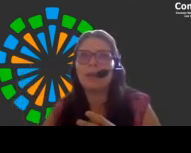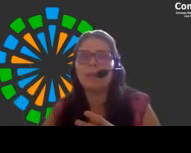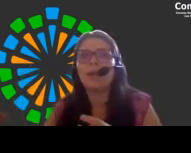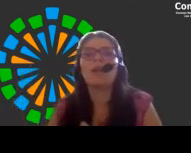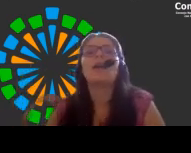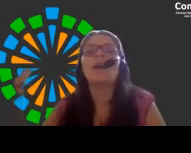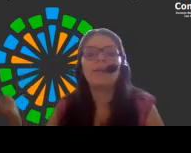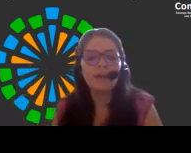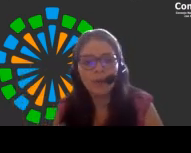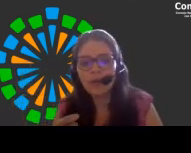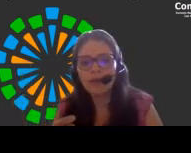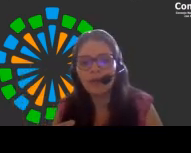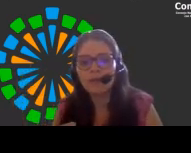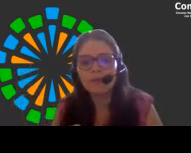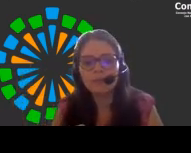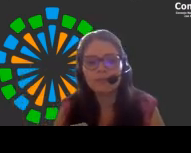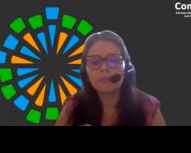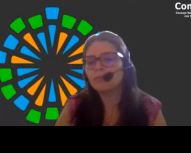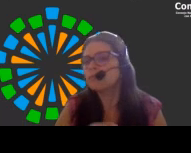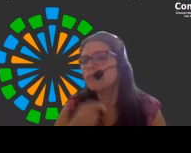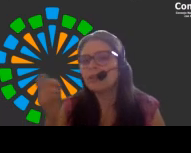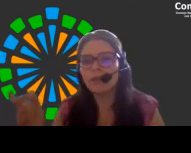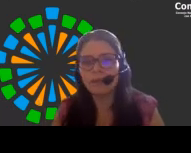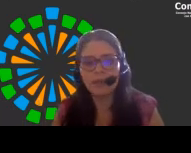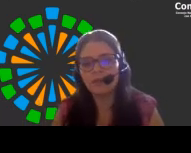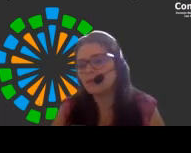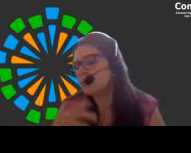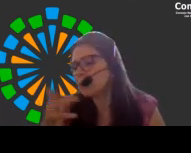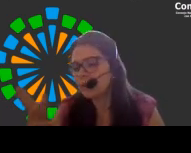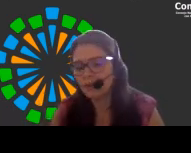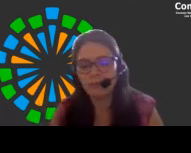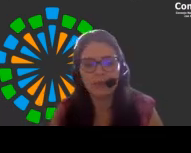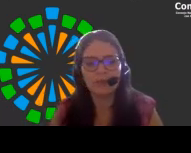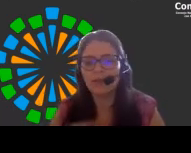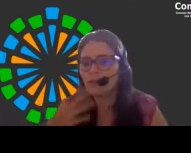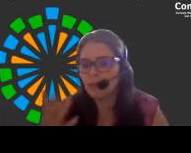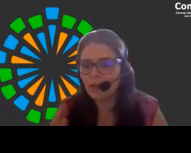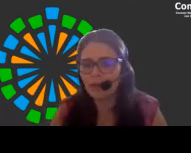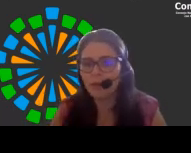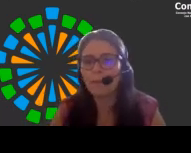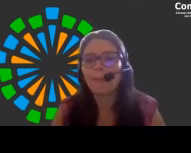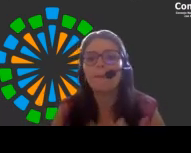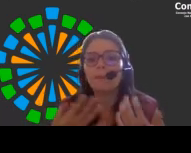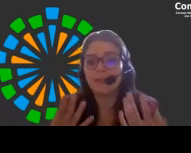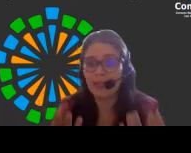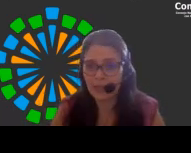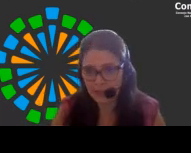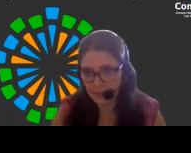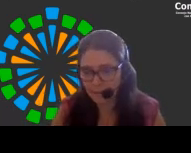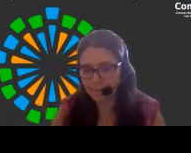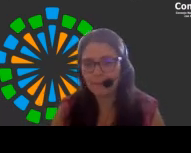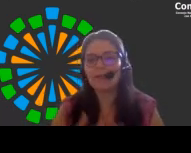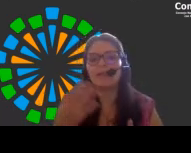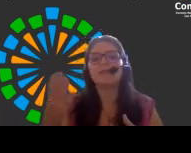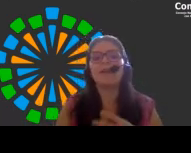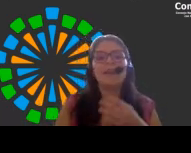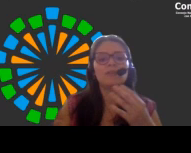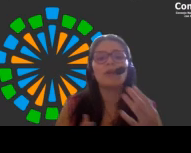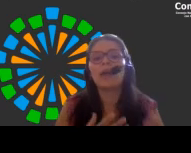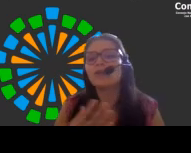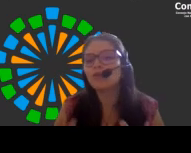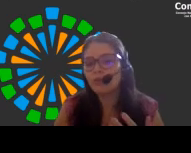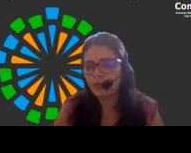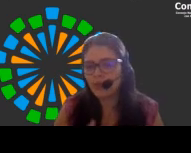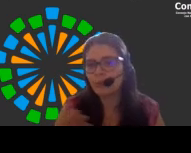para que le agarre el toque más dos veces más de tres veces explicarle No pues se hace verdad